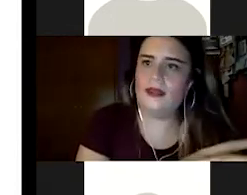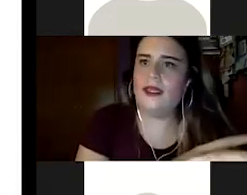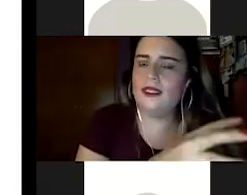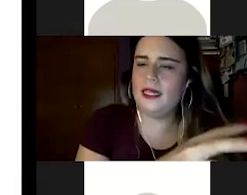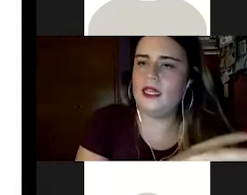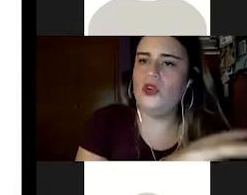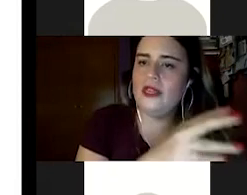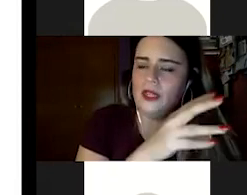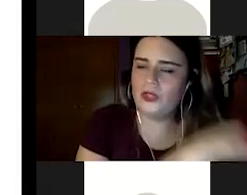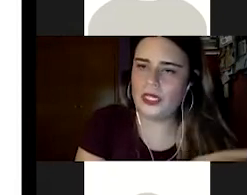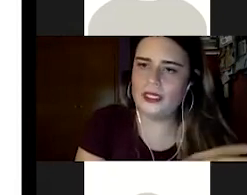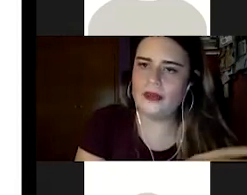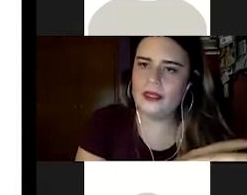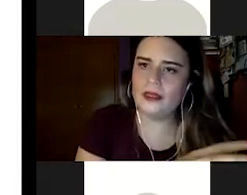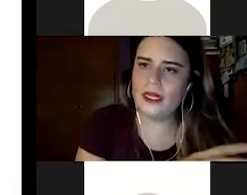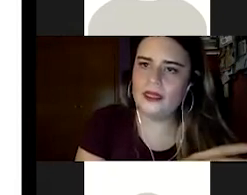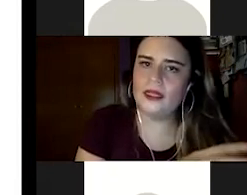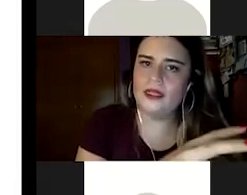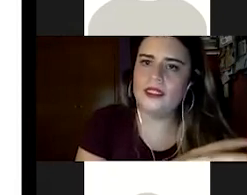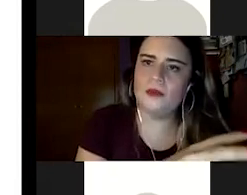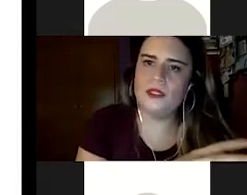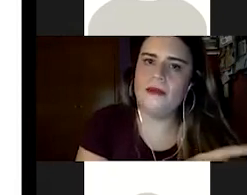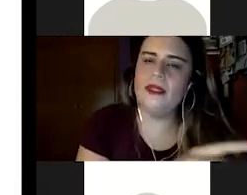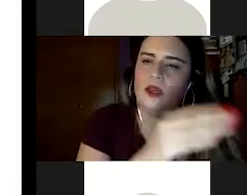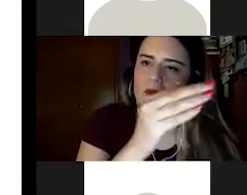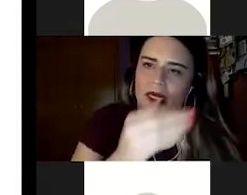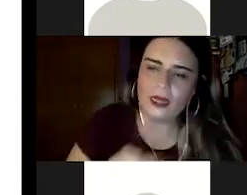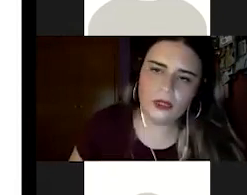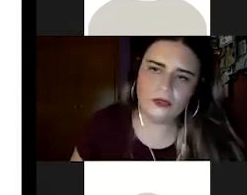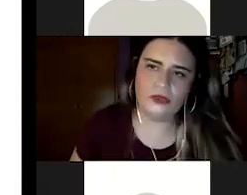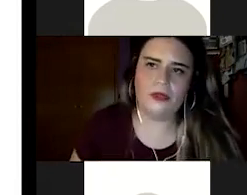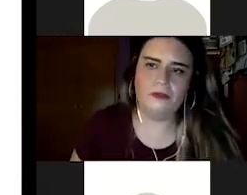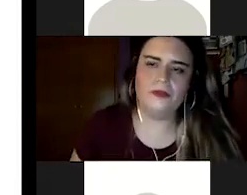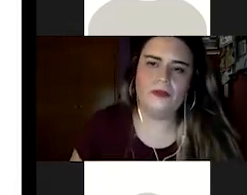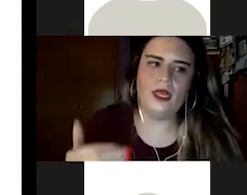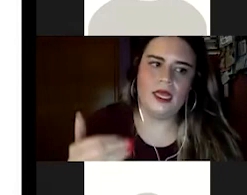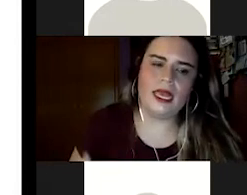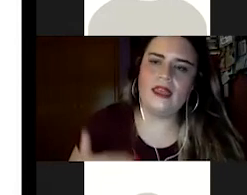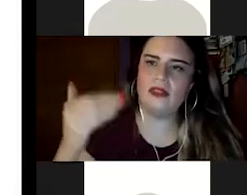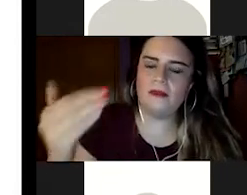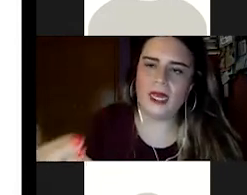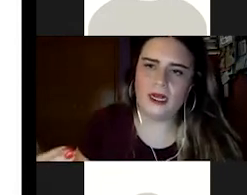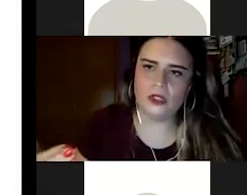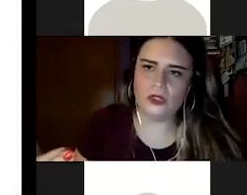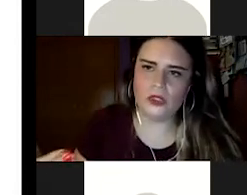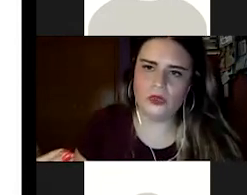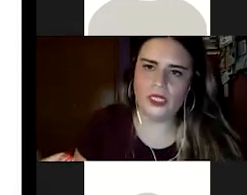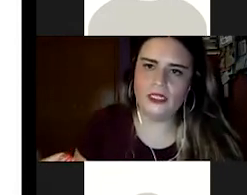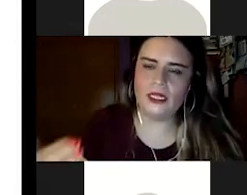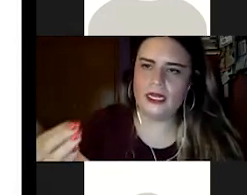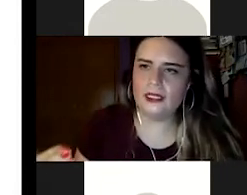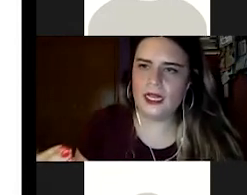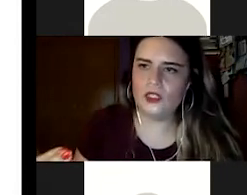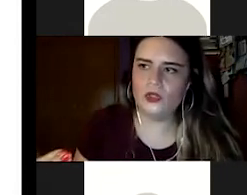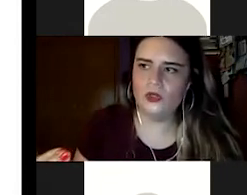a, en este caso, la Dirección de Agenda 2030, quien es responsable de compilar un informe que debe de enviar a Naciones Unidas,